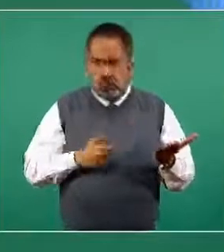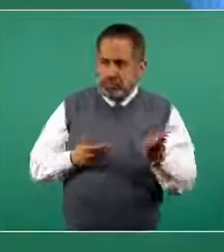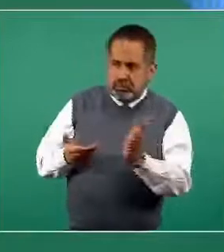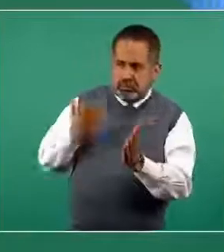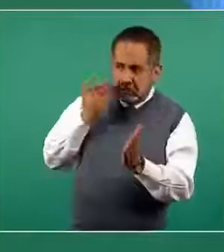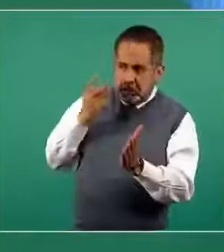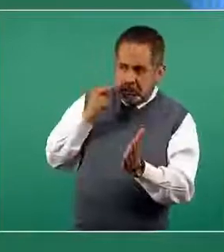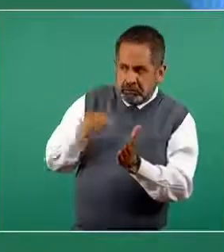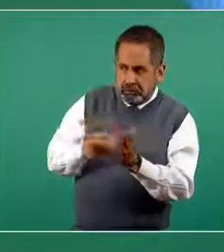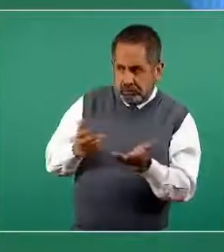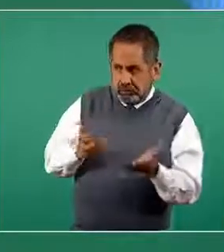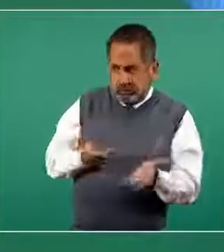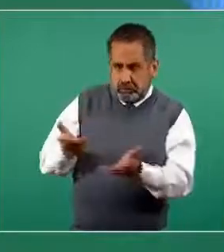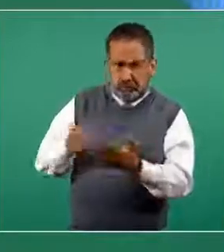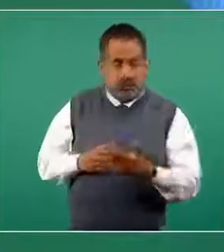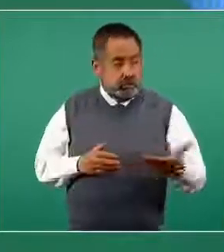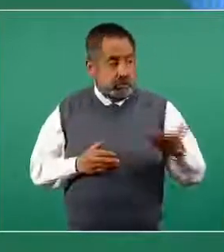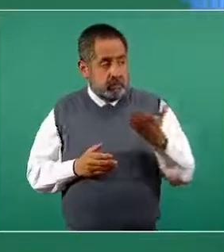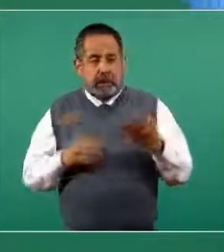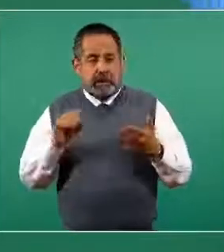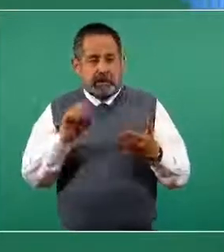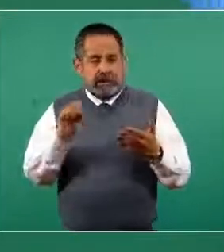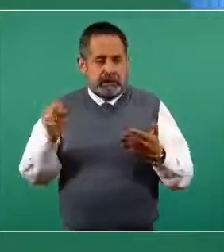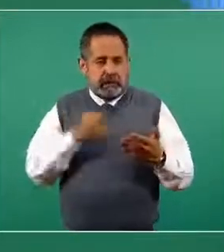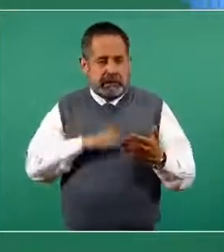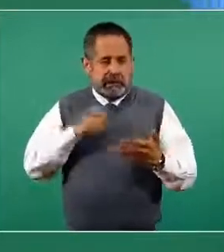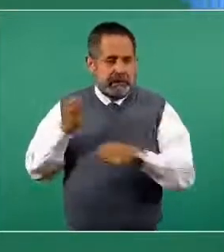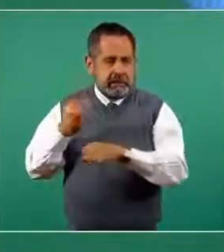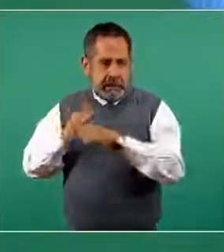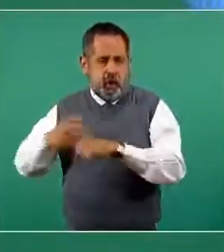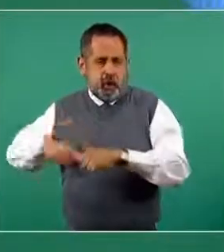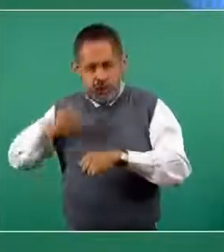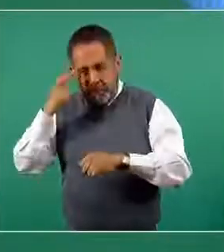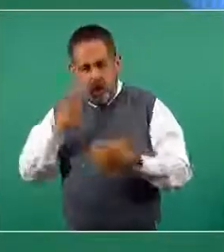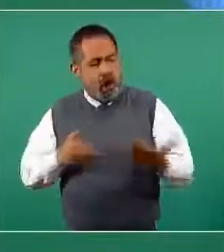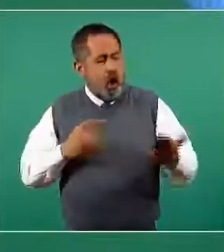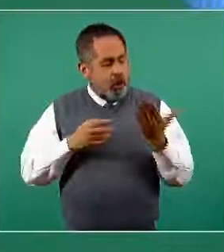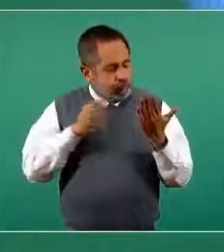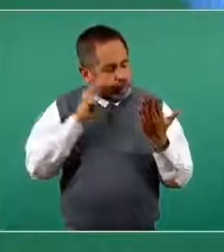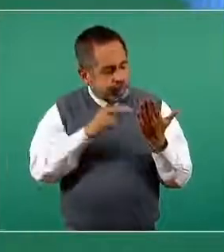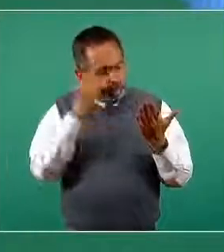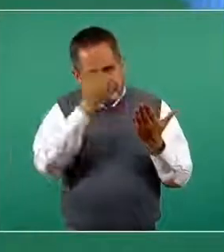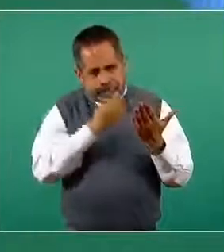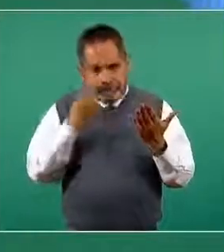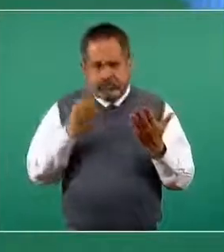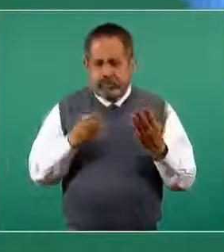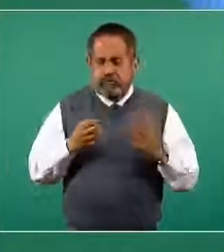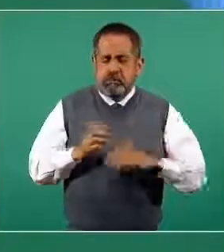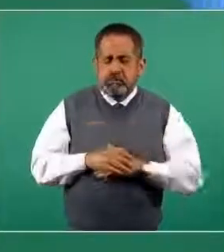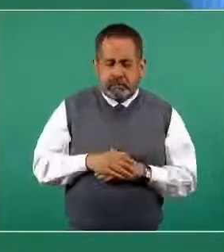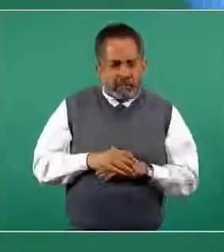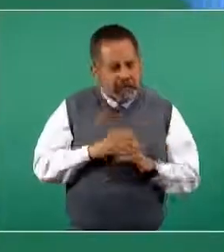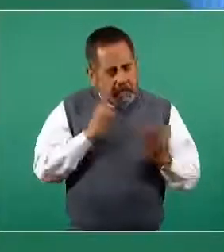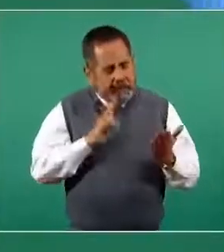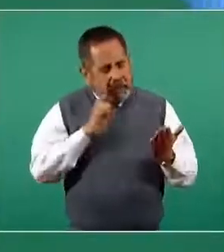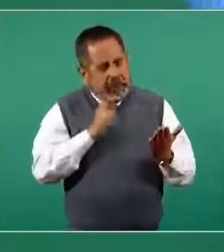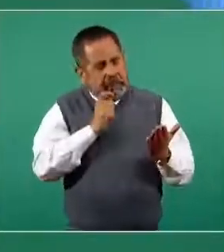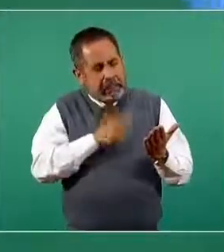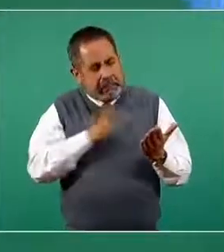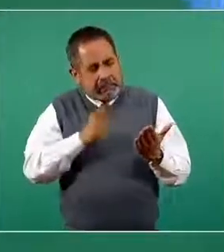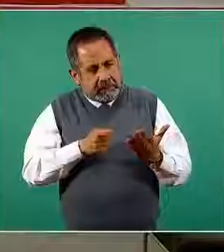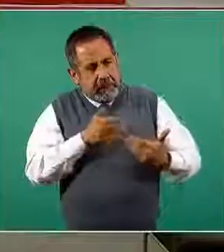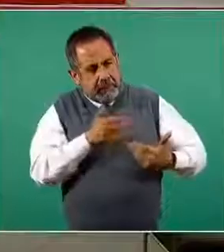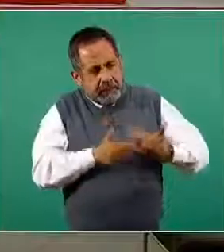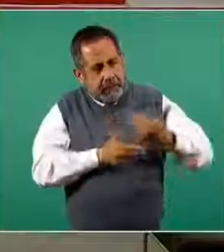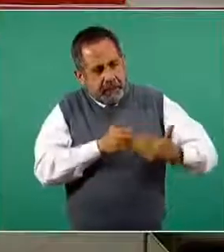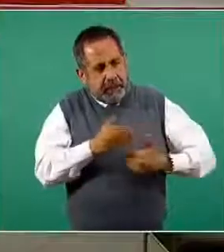formalmente presentada a la Secretaría de Salud y en general al Gobierno de México. Hemos ido dando seguimiento a cada uno de los